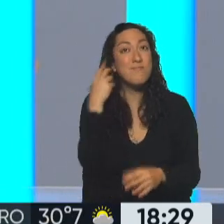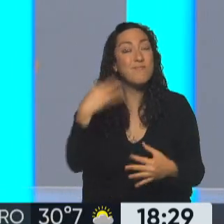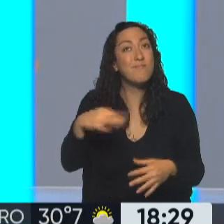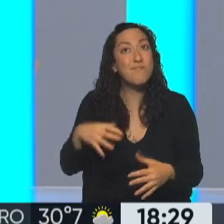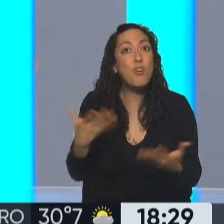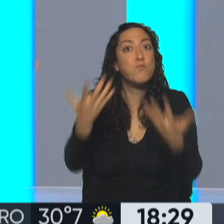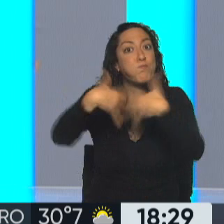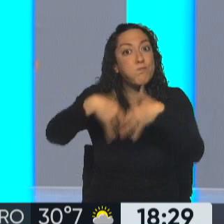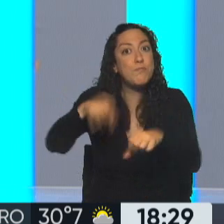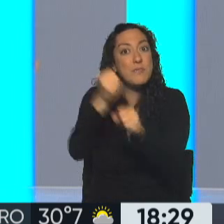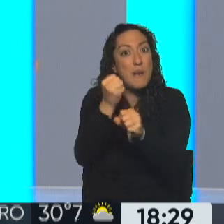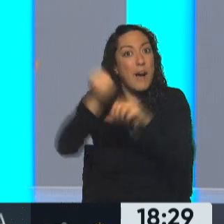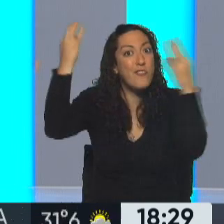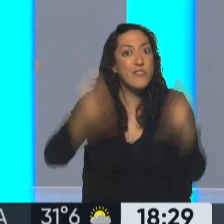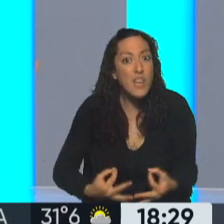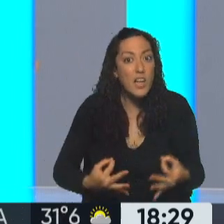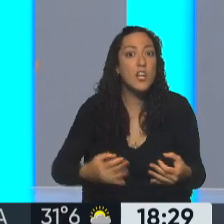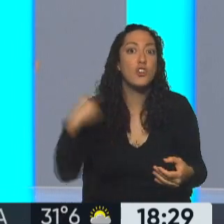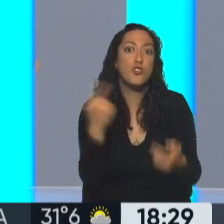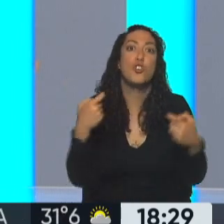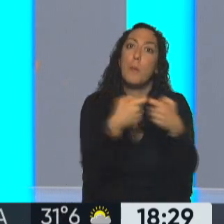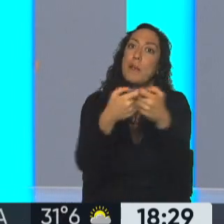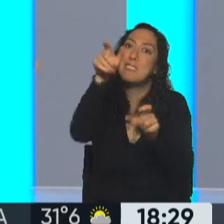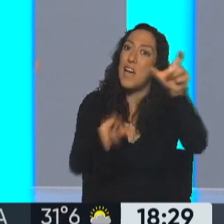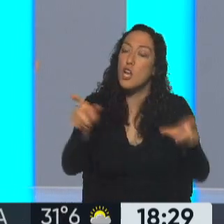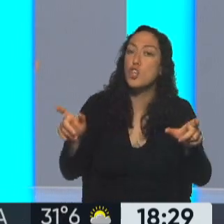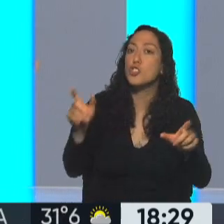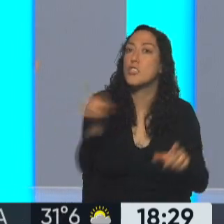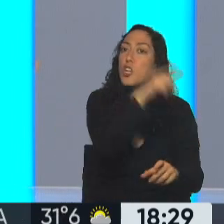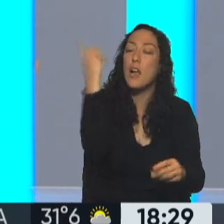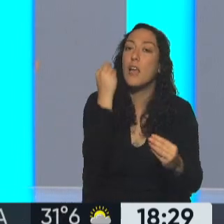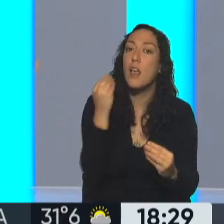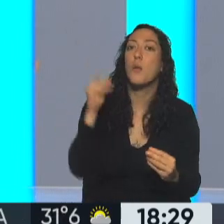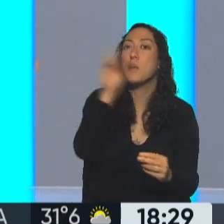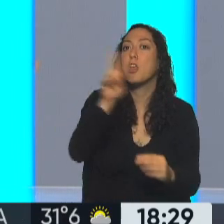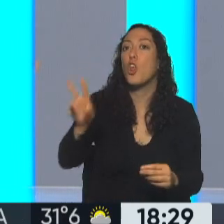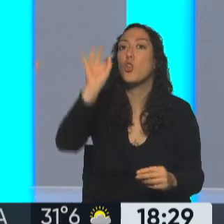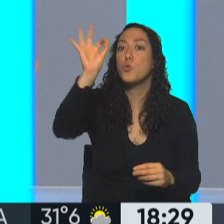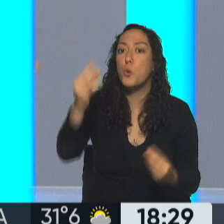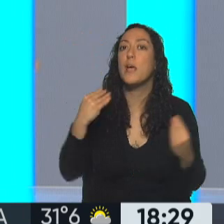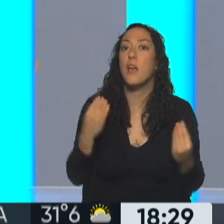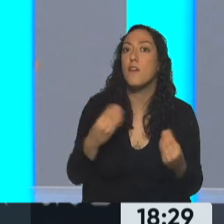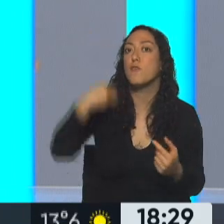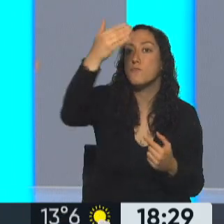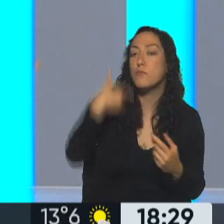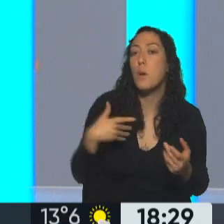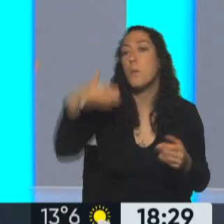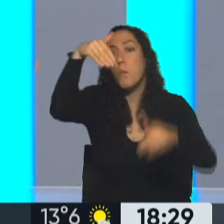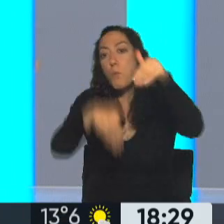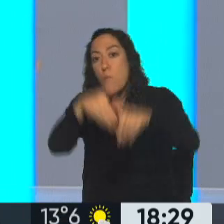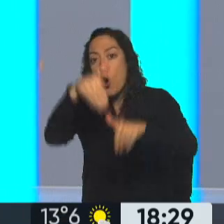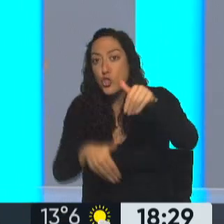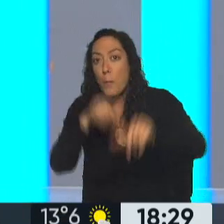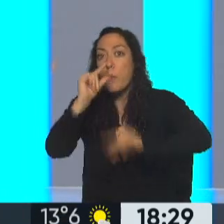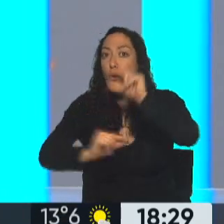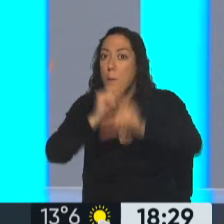Y como les explicaba fuera del aire, estamos haciendo empresarios nacionales de cara al 22 de octubre, porque del otro lado vos tuviste una cantidad de votos que tenés que empezar